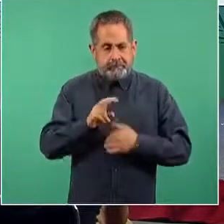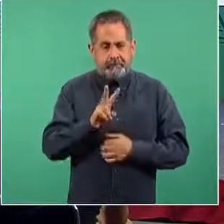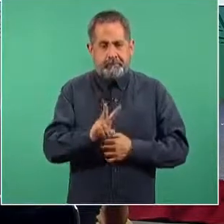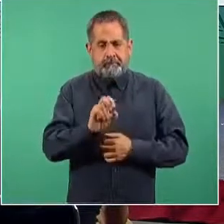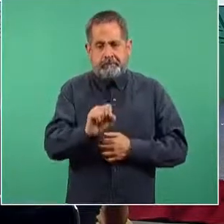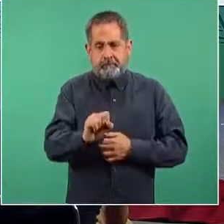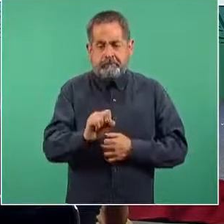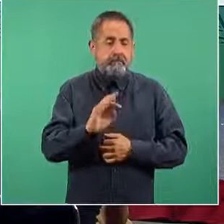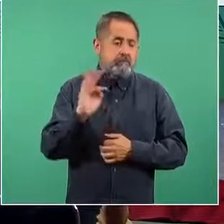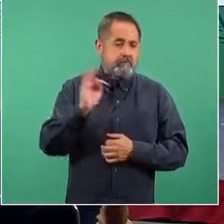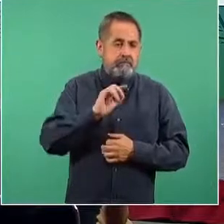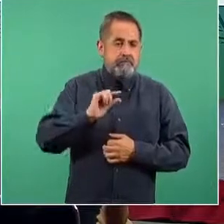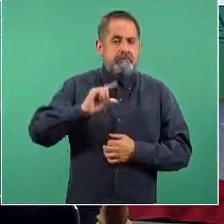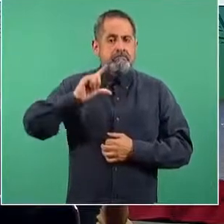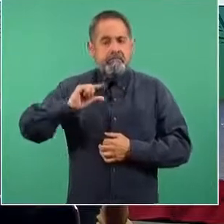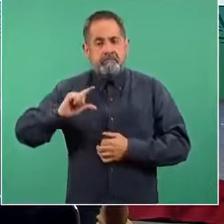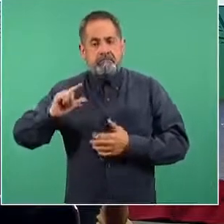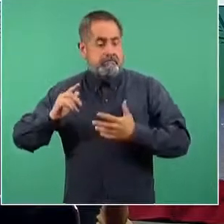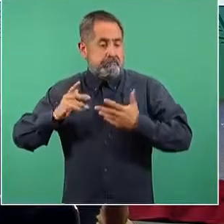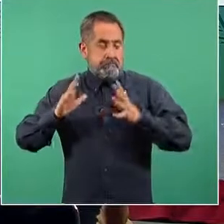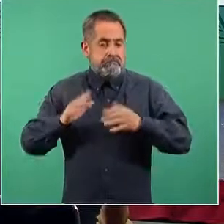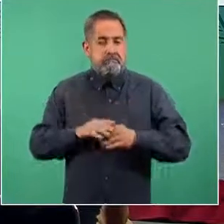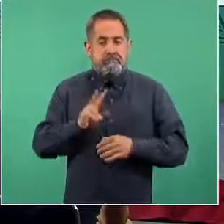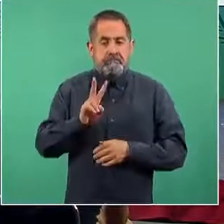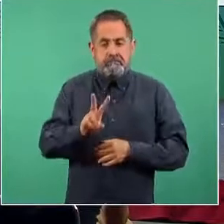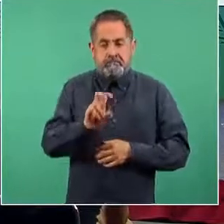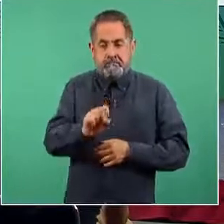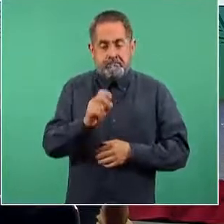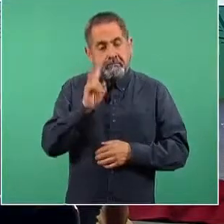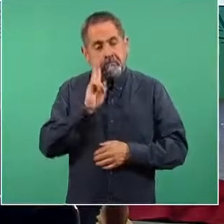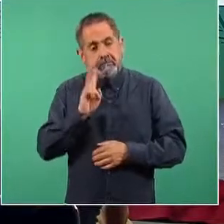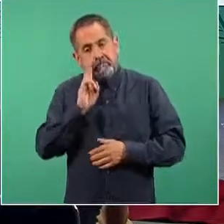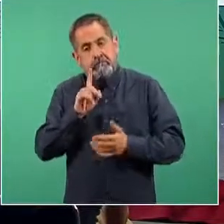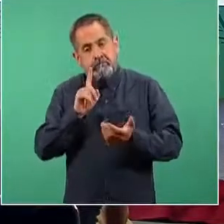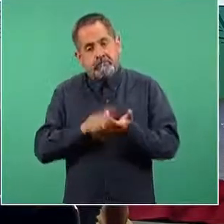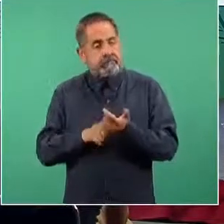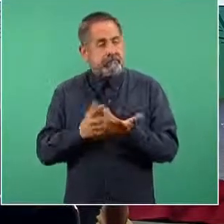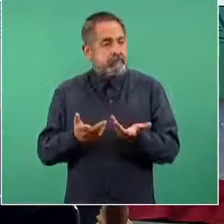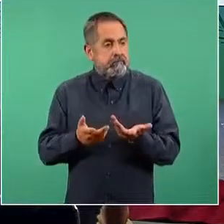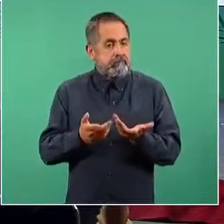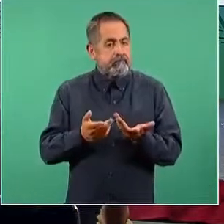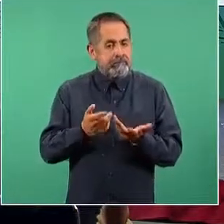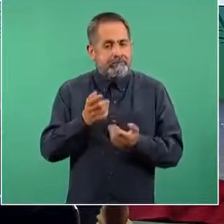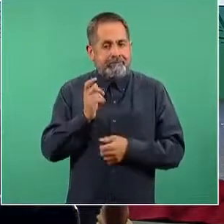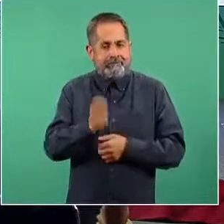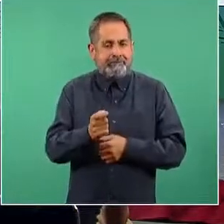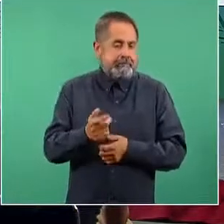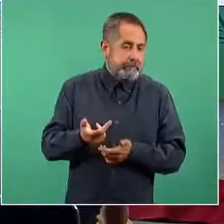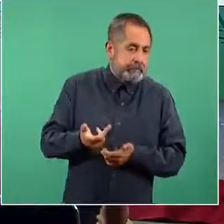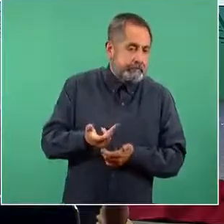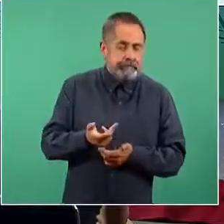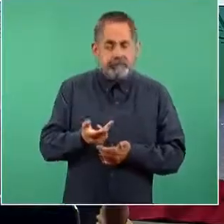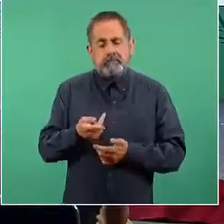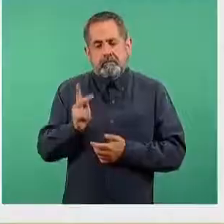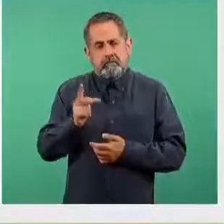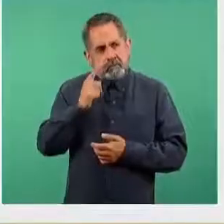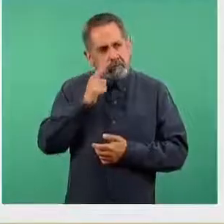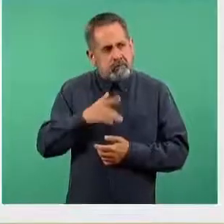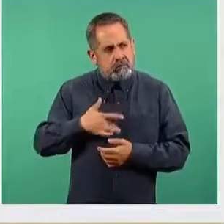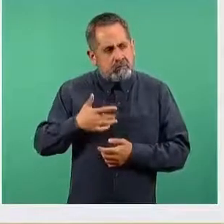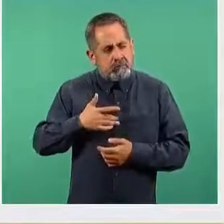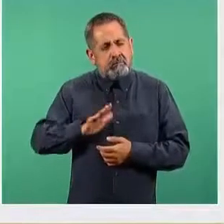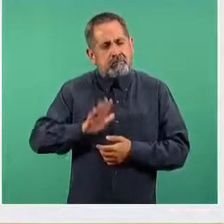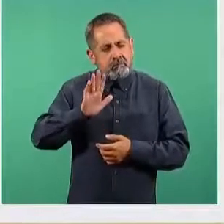puede variar, que obviamente sería el viernes y el sábado, que es cuando termina la semana epidemiológica, pero todo indica que